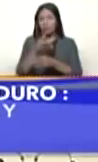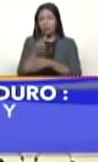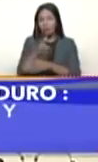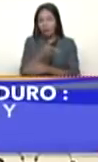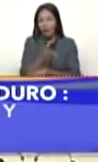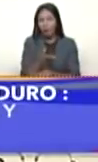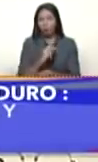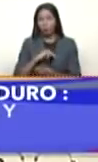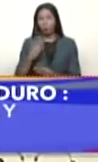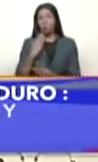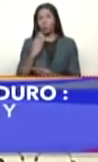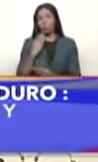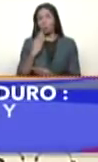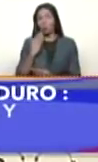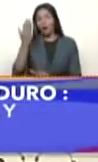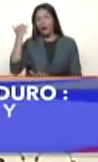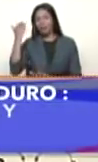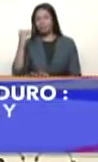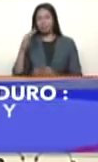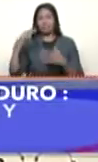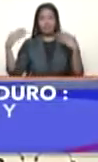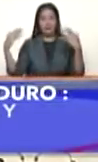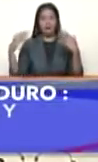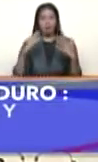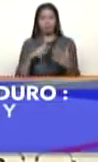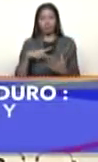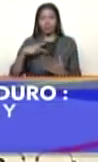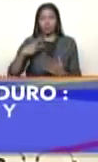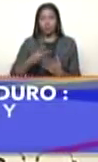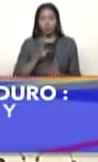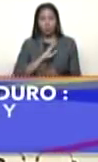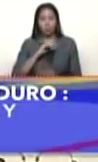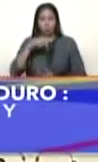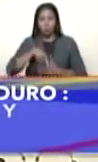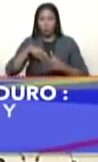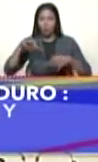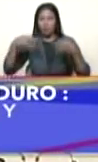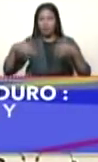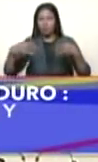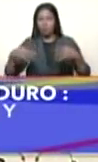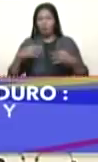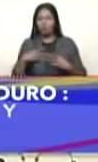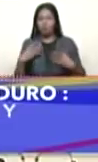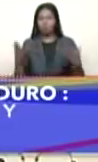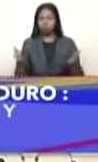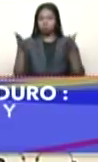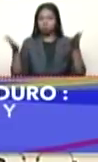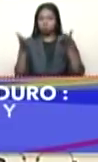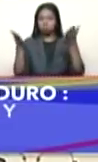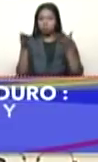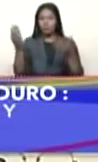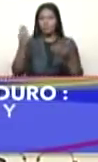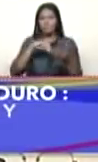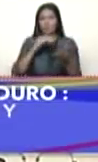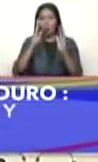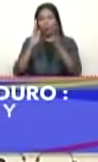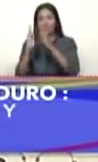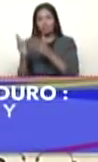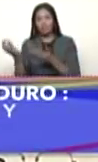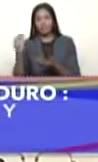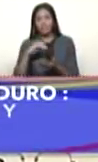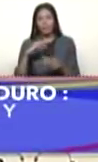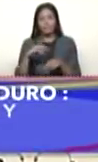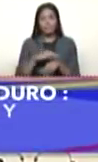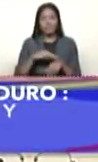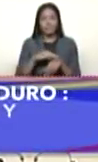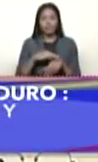una tradición muy grande y una vocación que yo he querido estimular, organizar, ministro